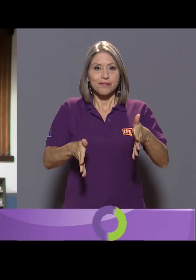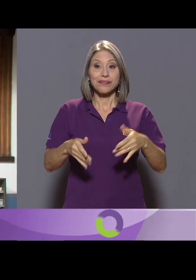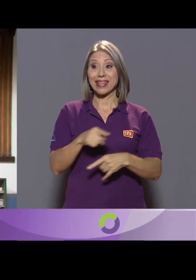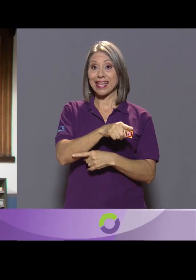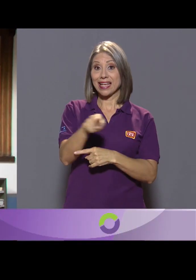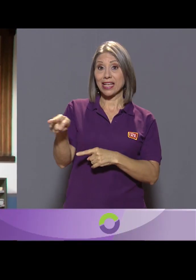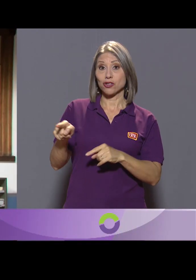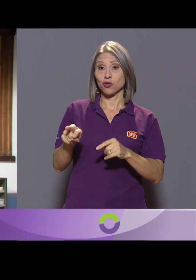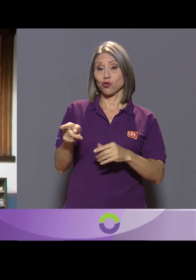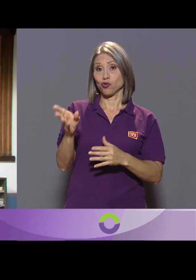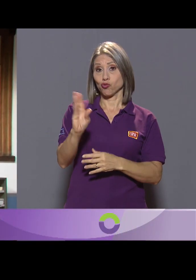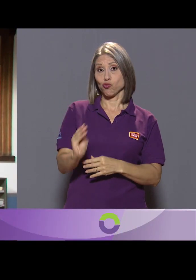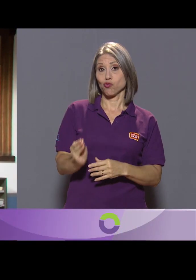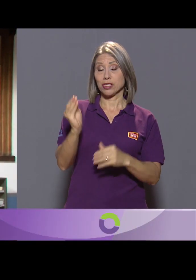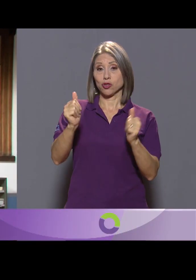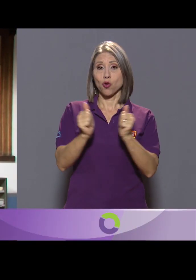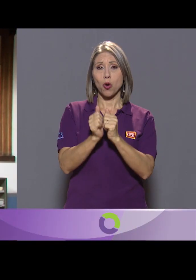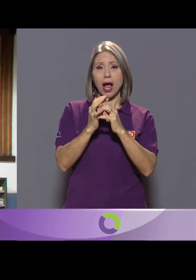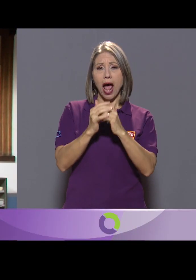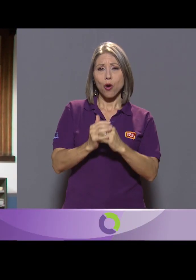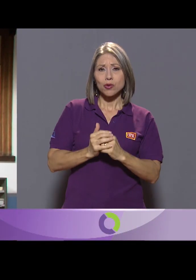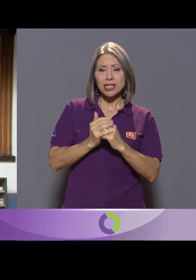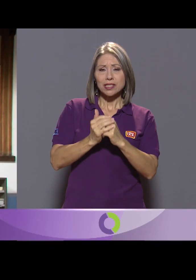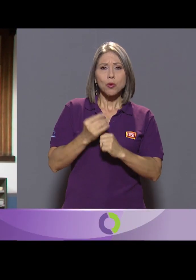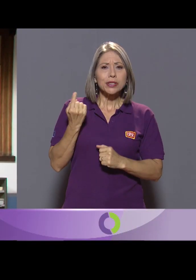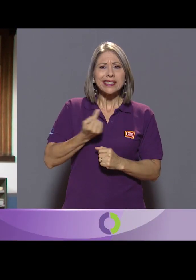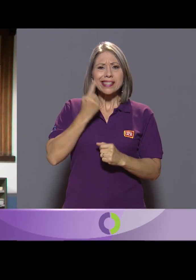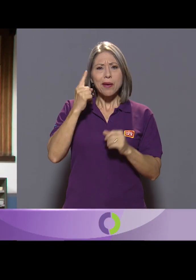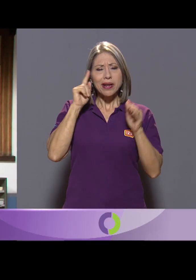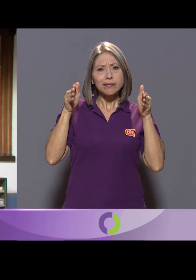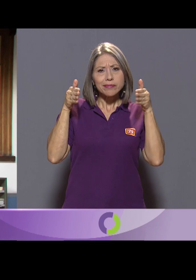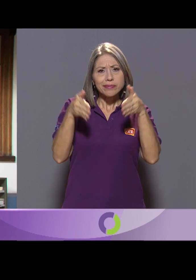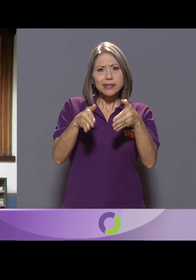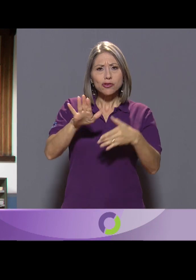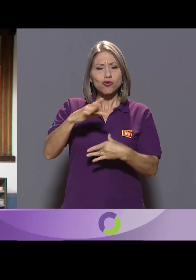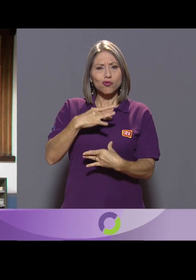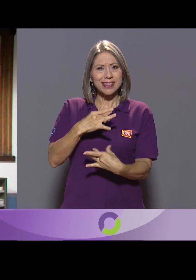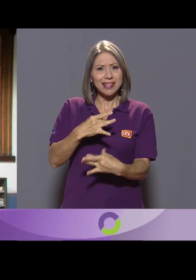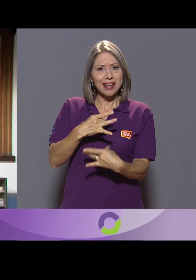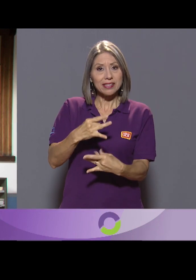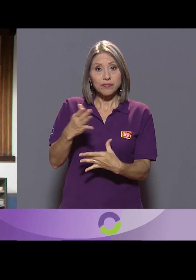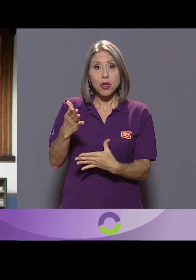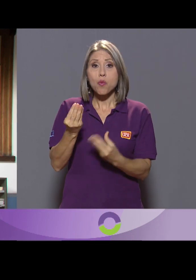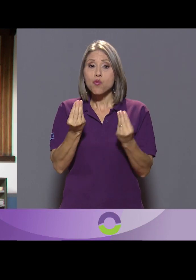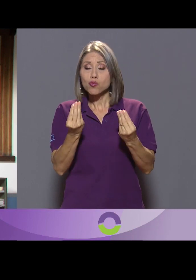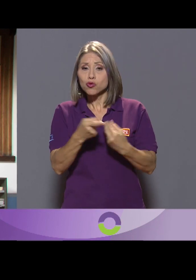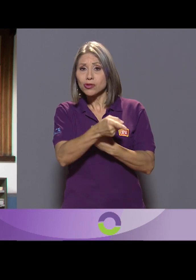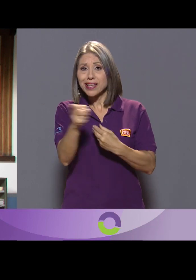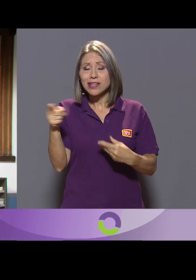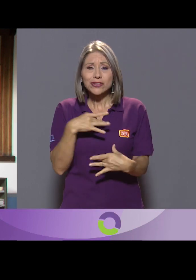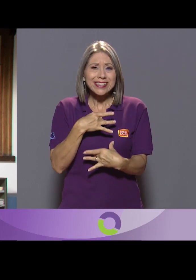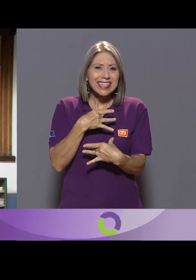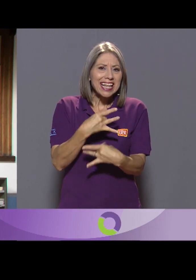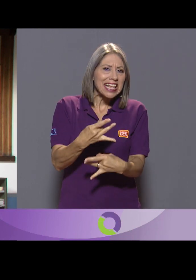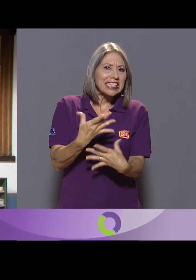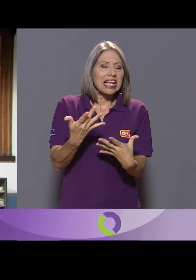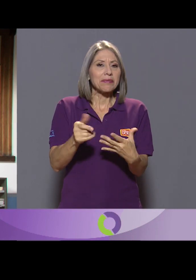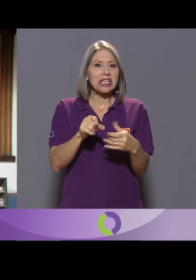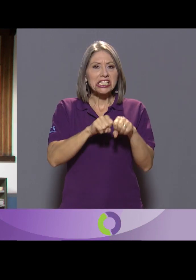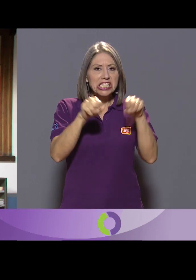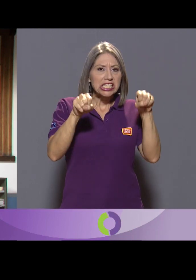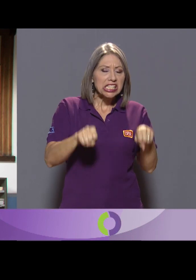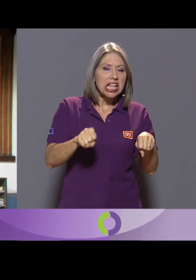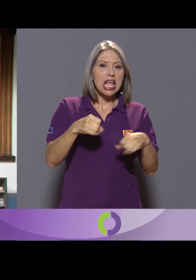Resulta que los chicos con autismo siempre se enfocan como en cosas de su interés. Muchos de ellos se interesan en la parte de